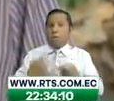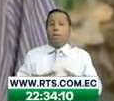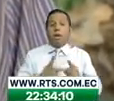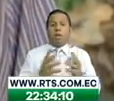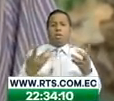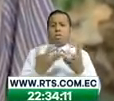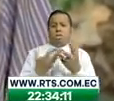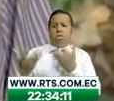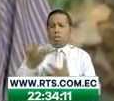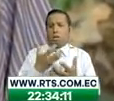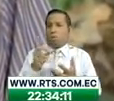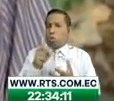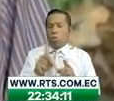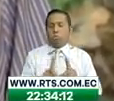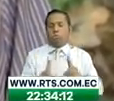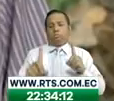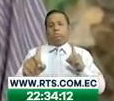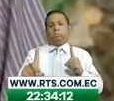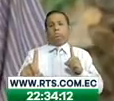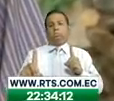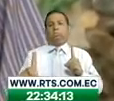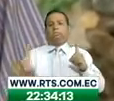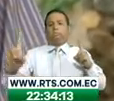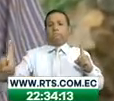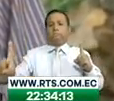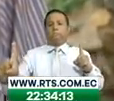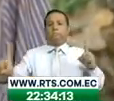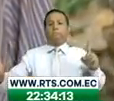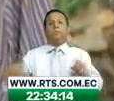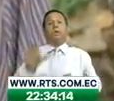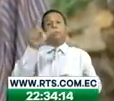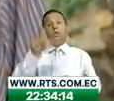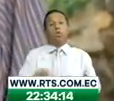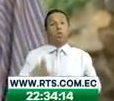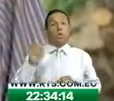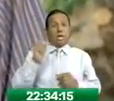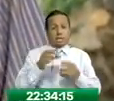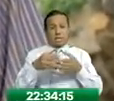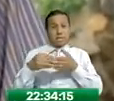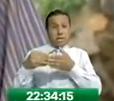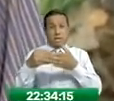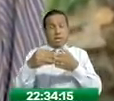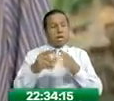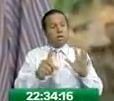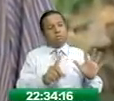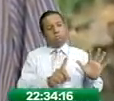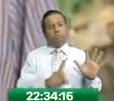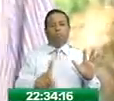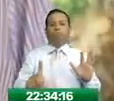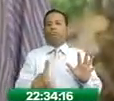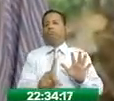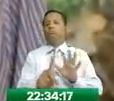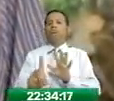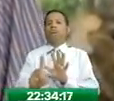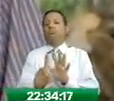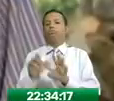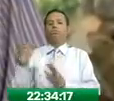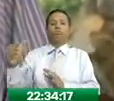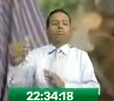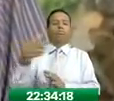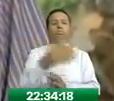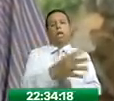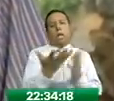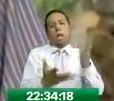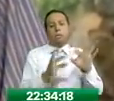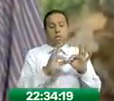distancia requerida, ingresarán con un guía que les llevará a hacer su recorrido, ¿no? Si es una familia,